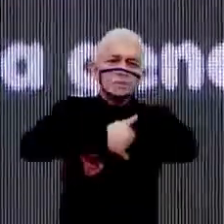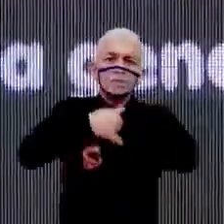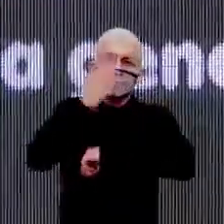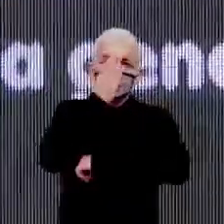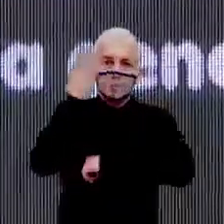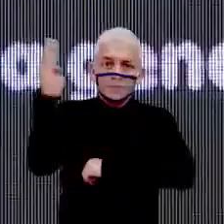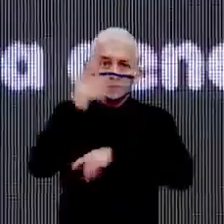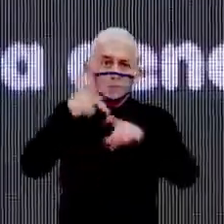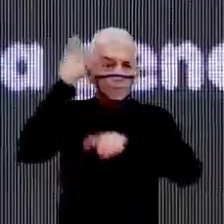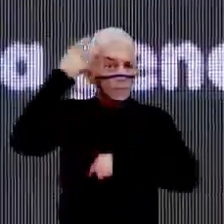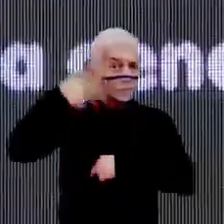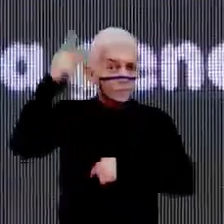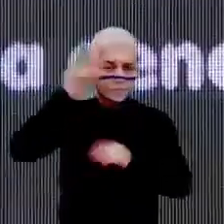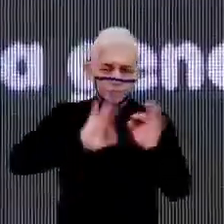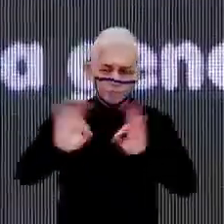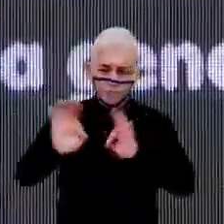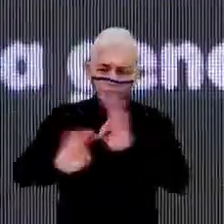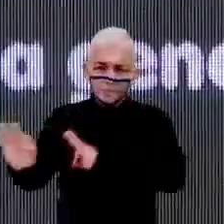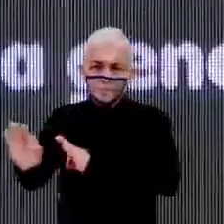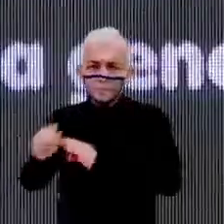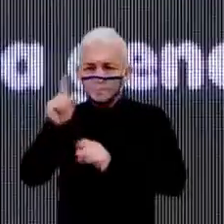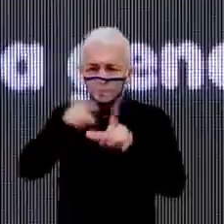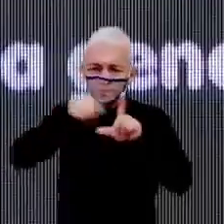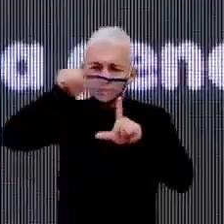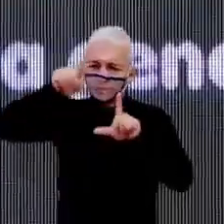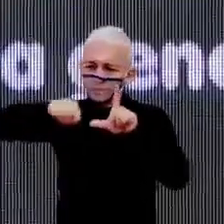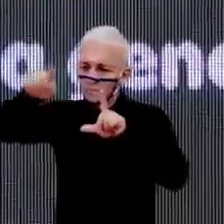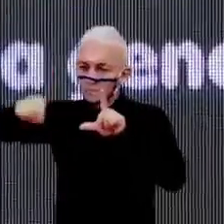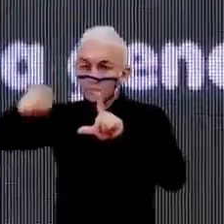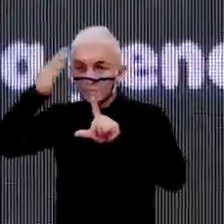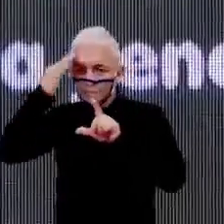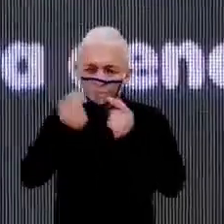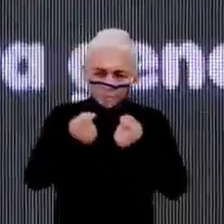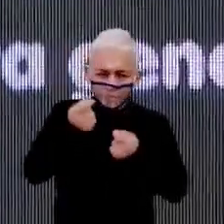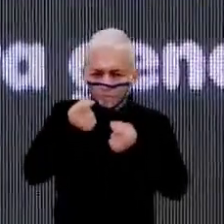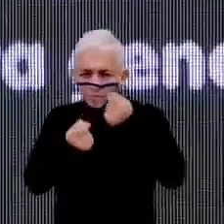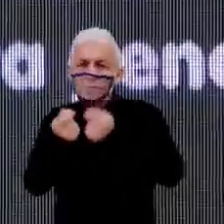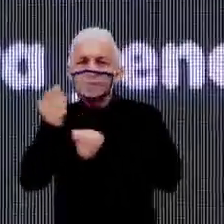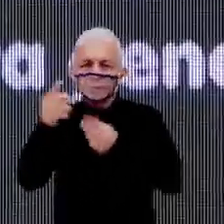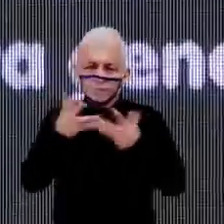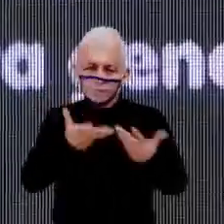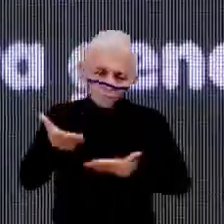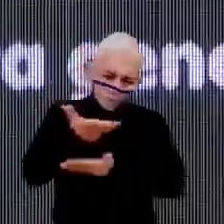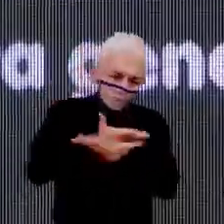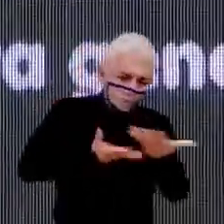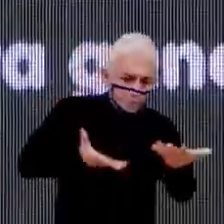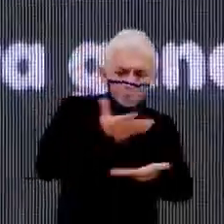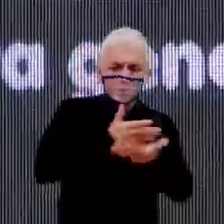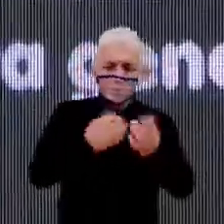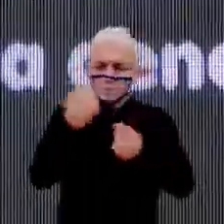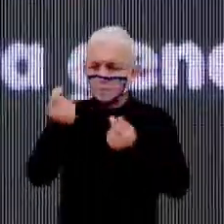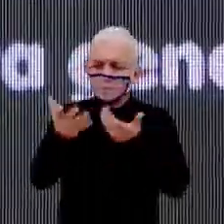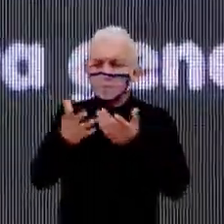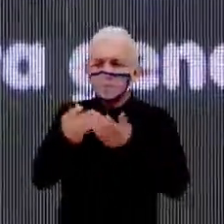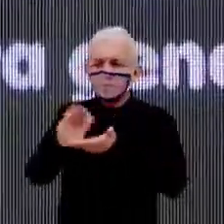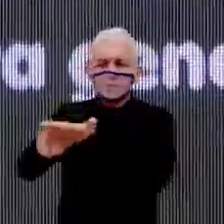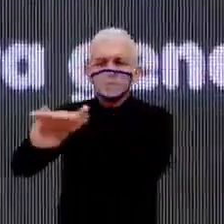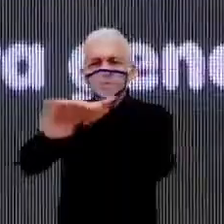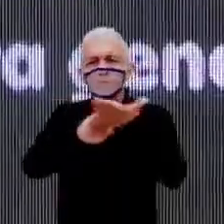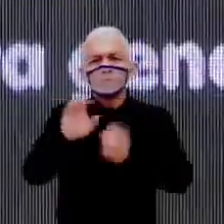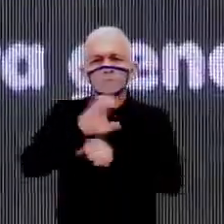con los mejores estadistas en materia de estadística, de crecimiento, densidad y manejo de